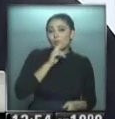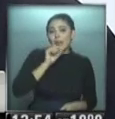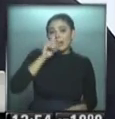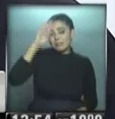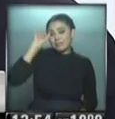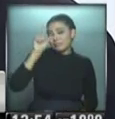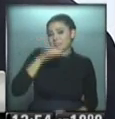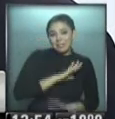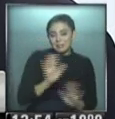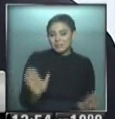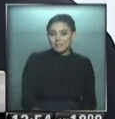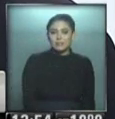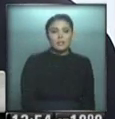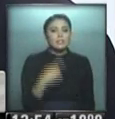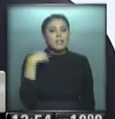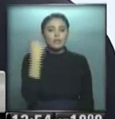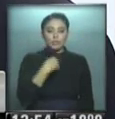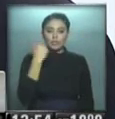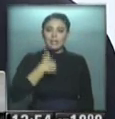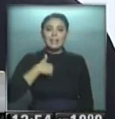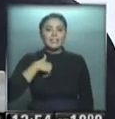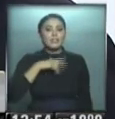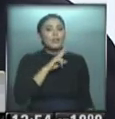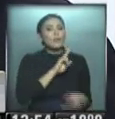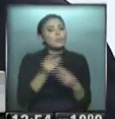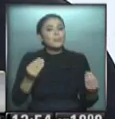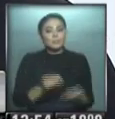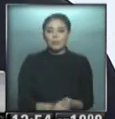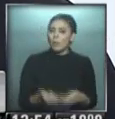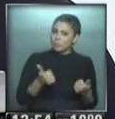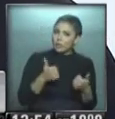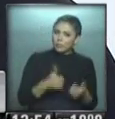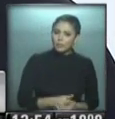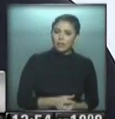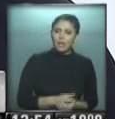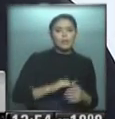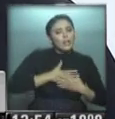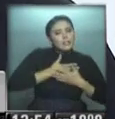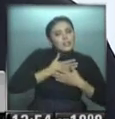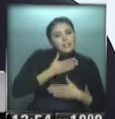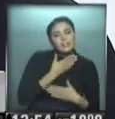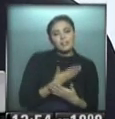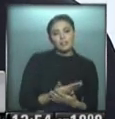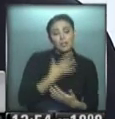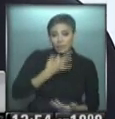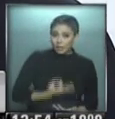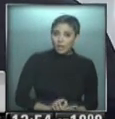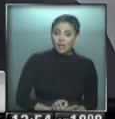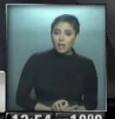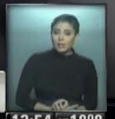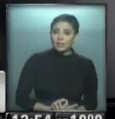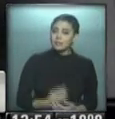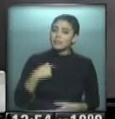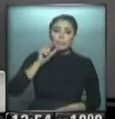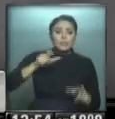así de simple o la tratamos los argentinos bien bien con mucho cariño también de verdad he